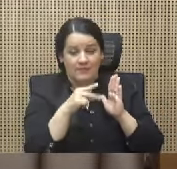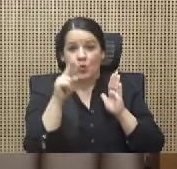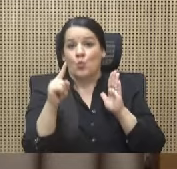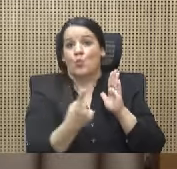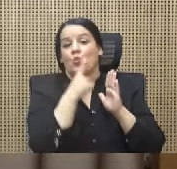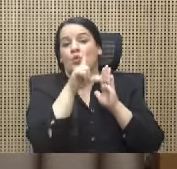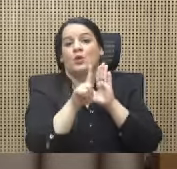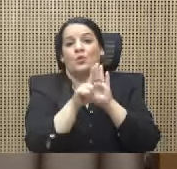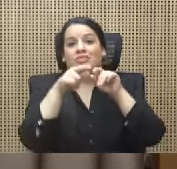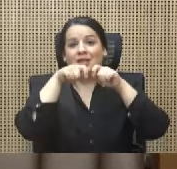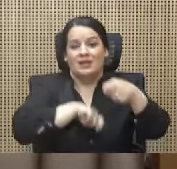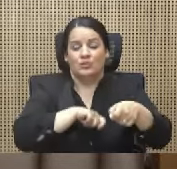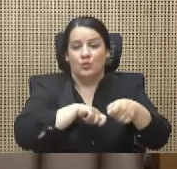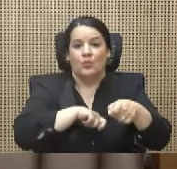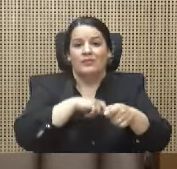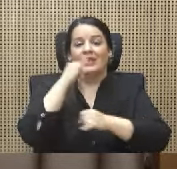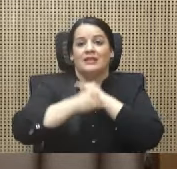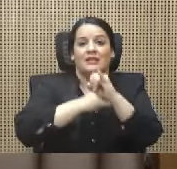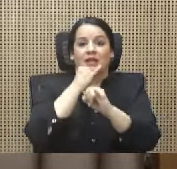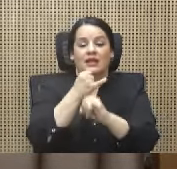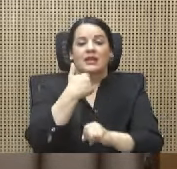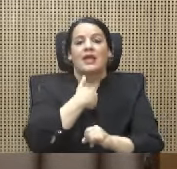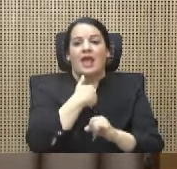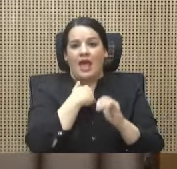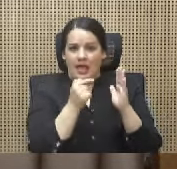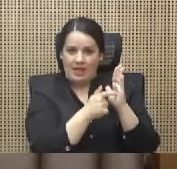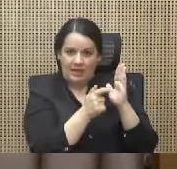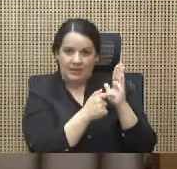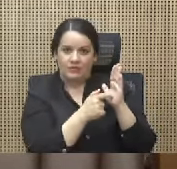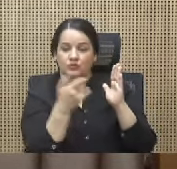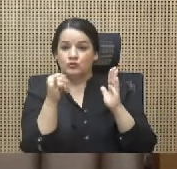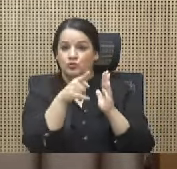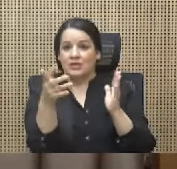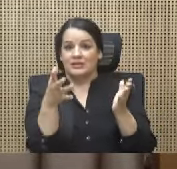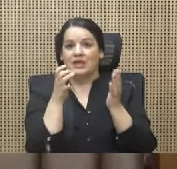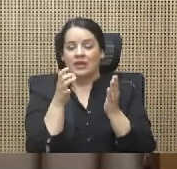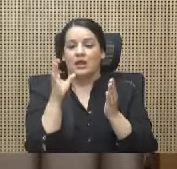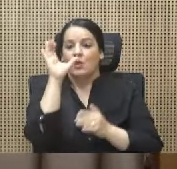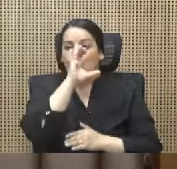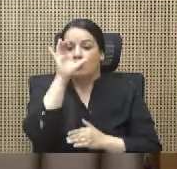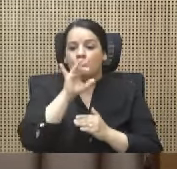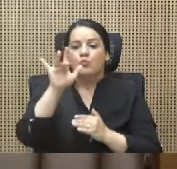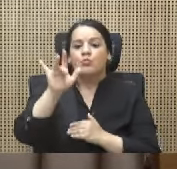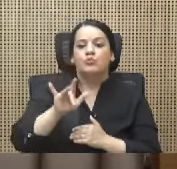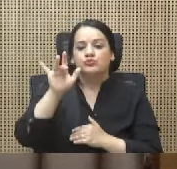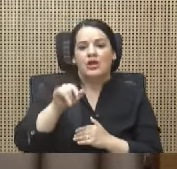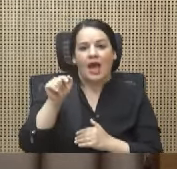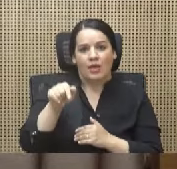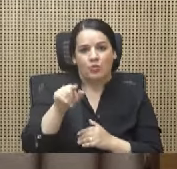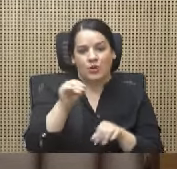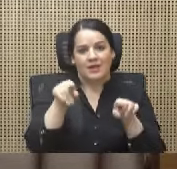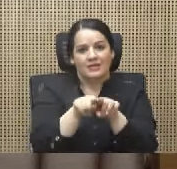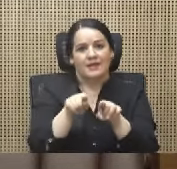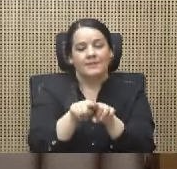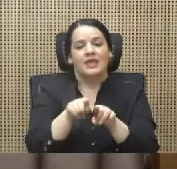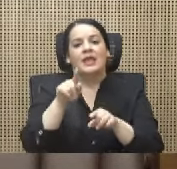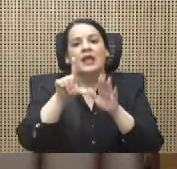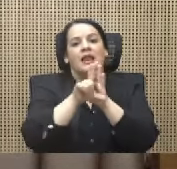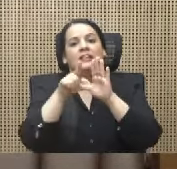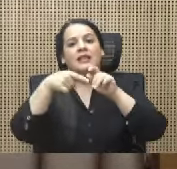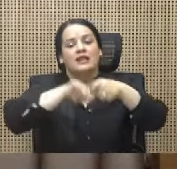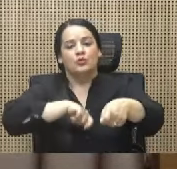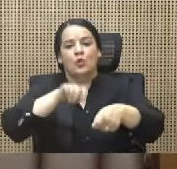delito transnacional que ahí expresamente está, es más, si quieren lo hacen con el buscador, es el delito de soborno